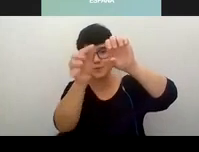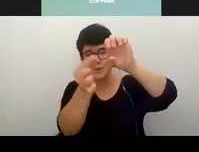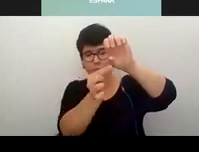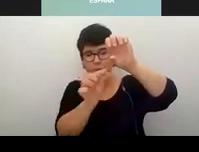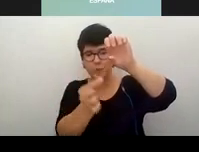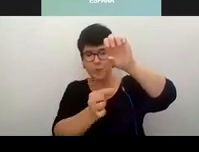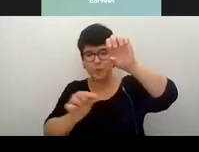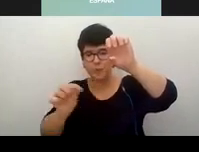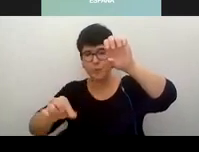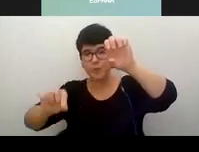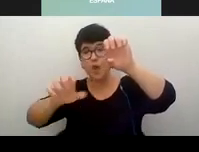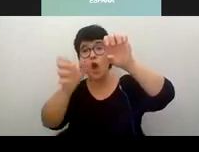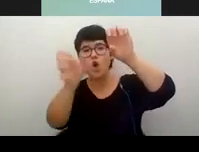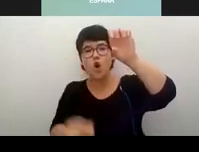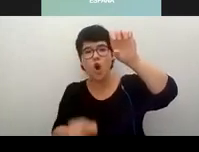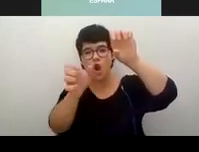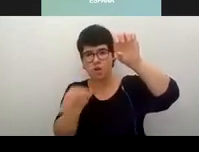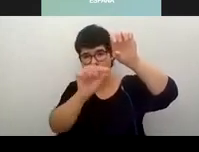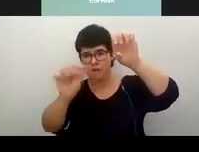la bacteria y